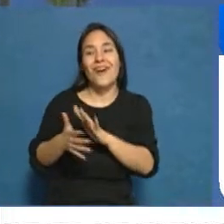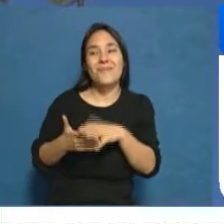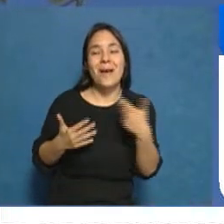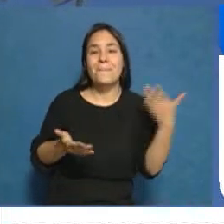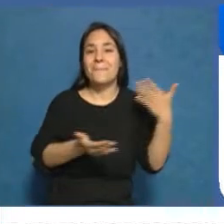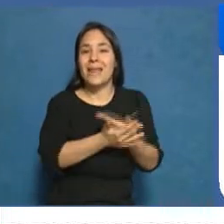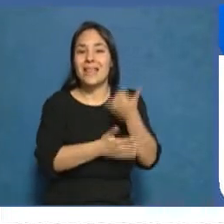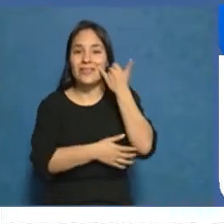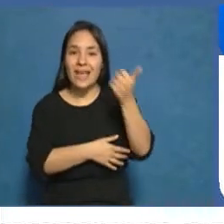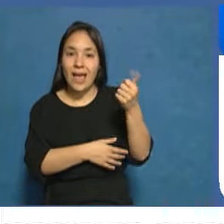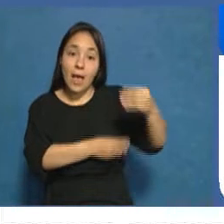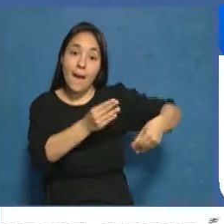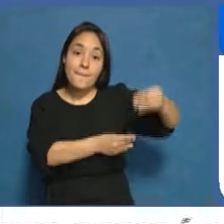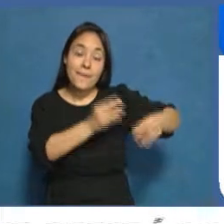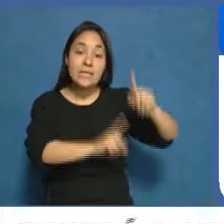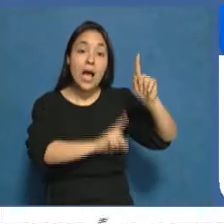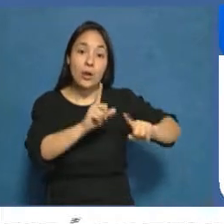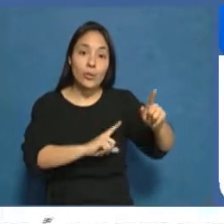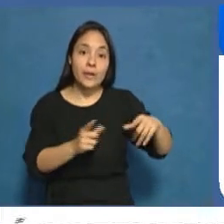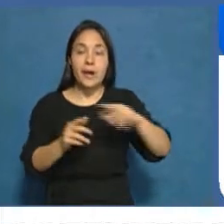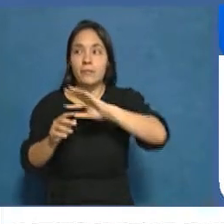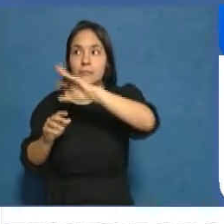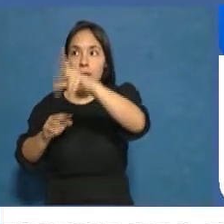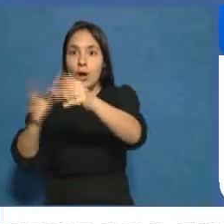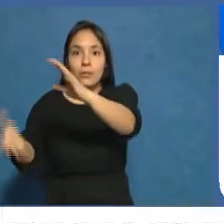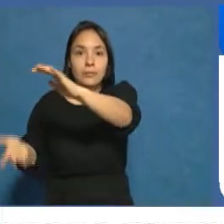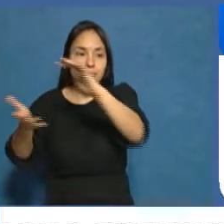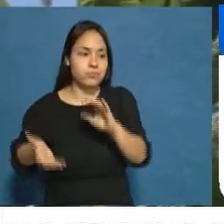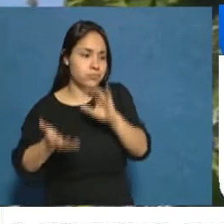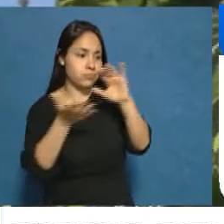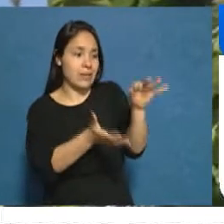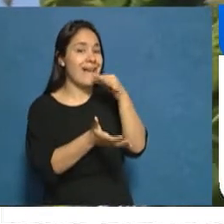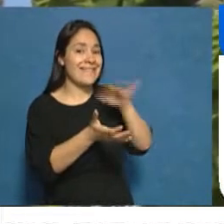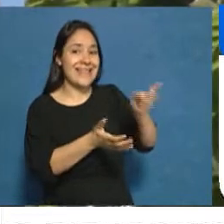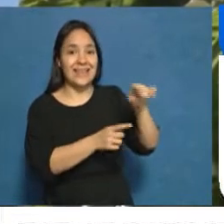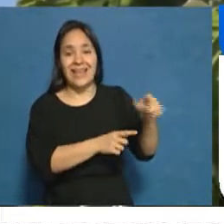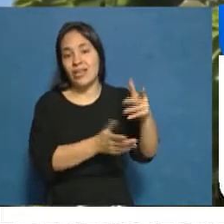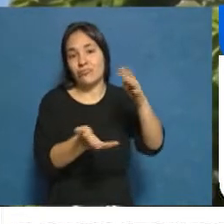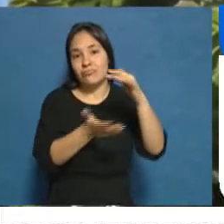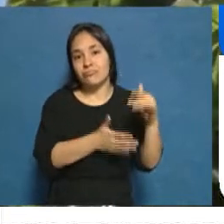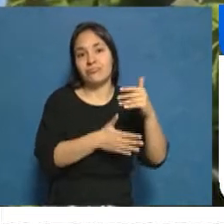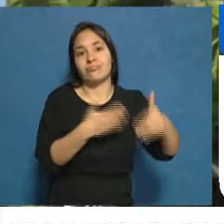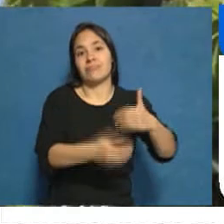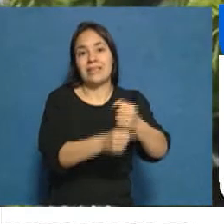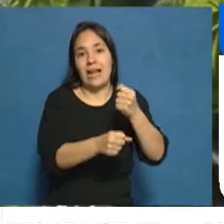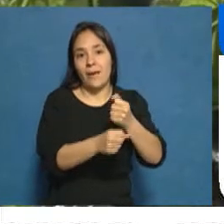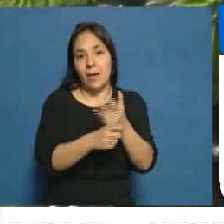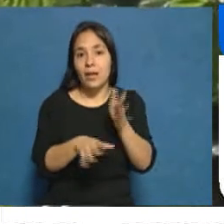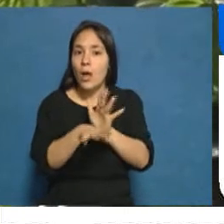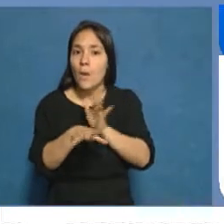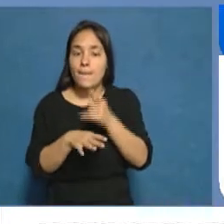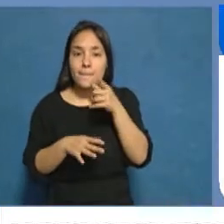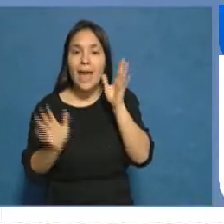algunas compañías que podrían llegar a utilizar esa fibra. Es una de las hipótesis más fuertes en estas últimas